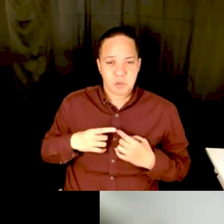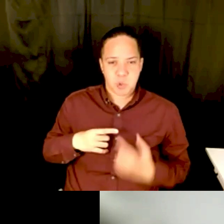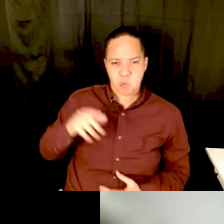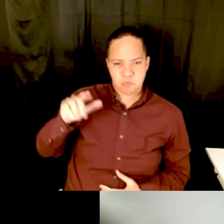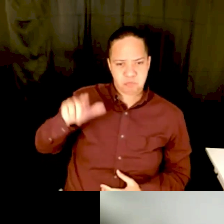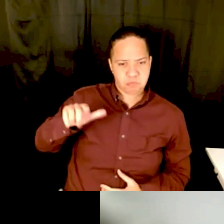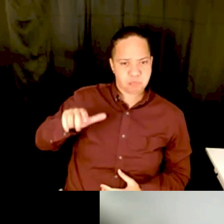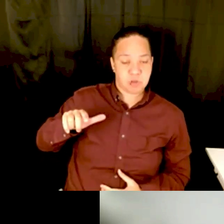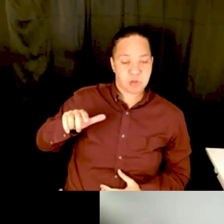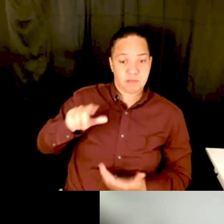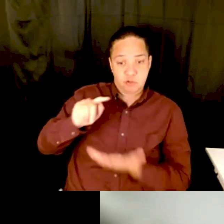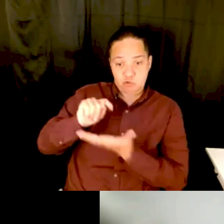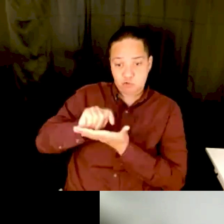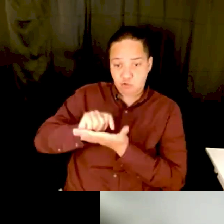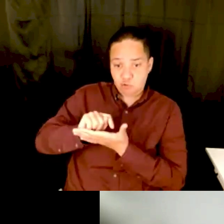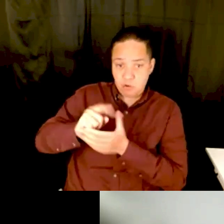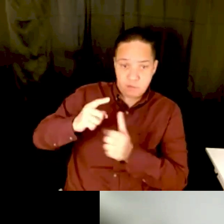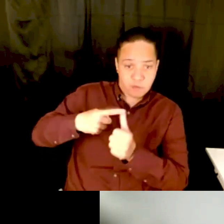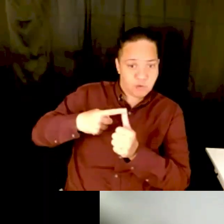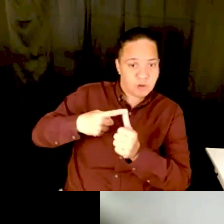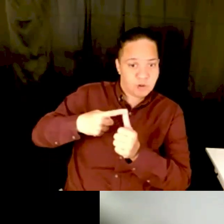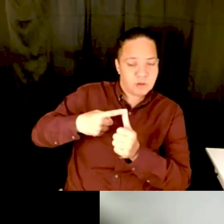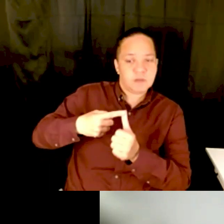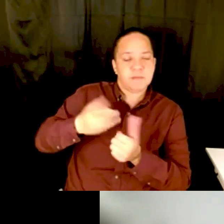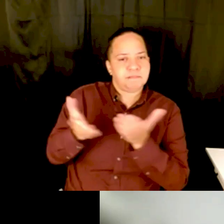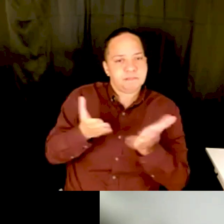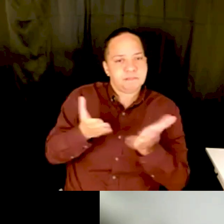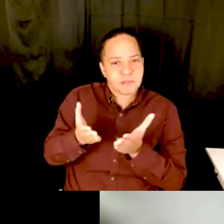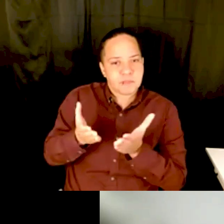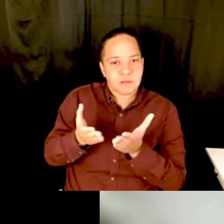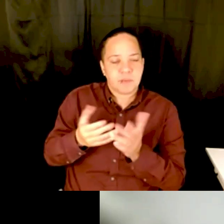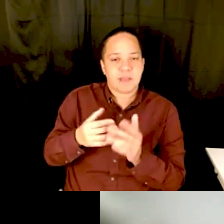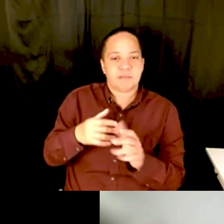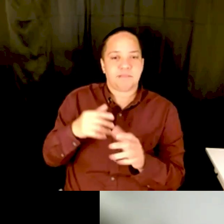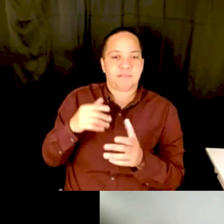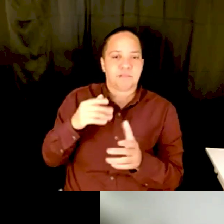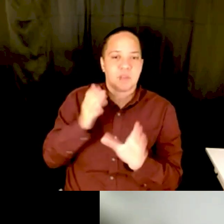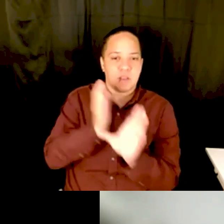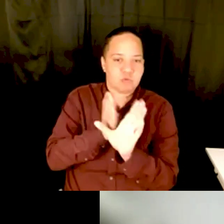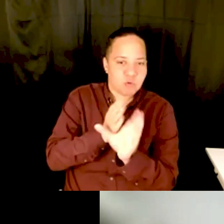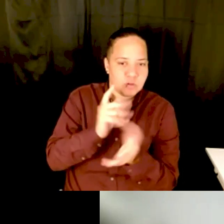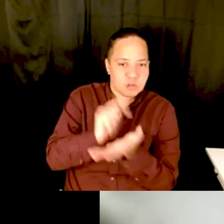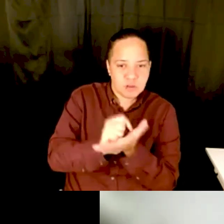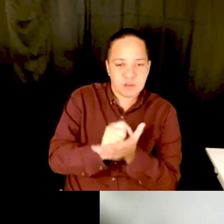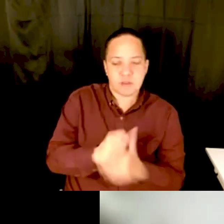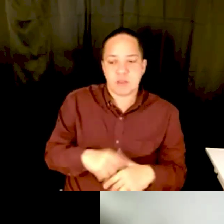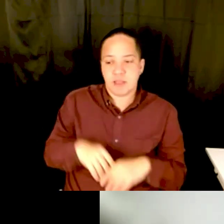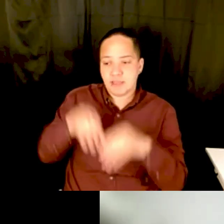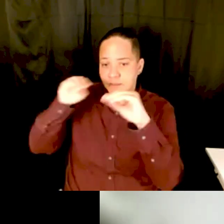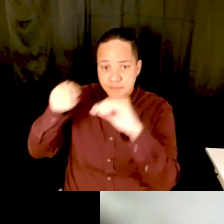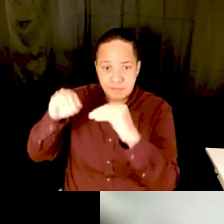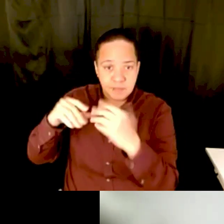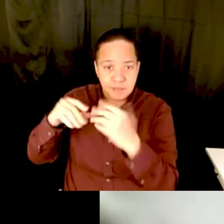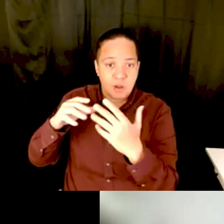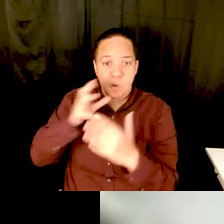pues el tratamiento primero va a ser una intervención psicoterapéutica, educación a los padres, educación